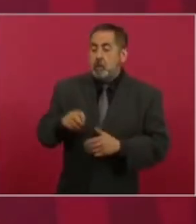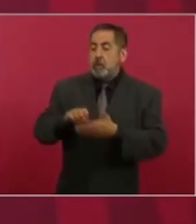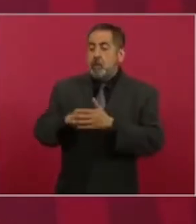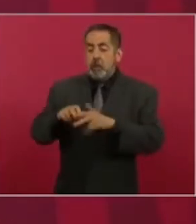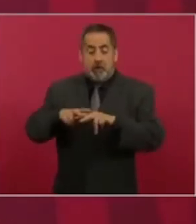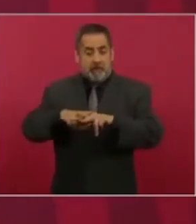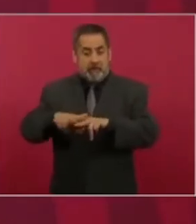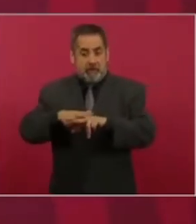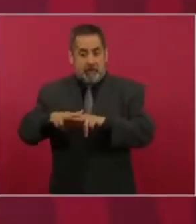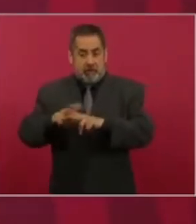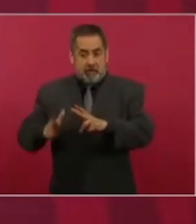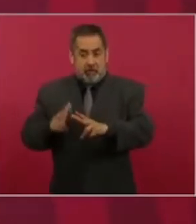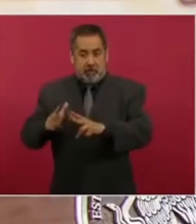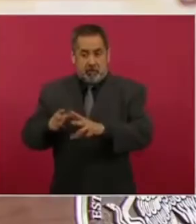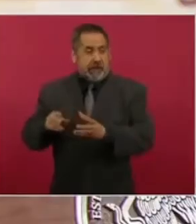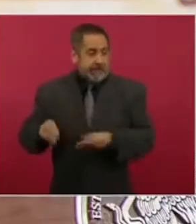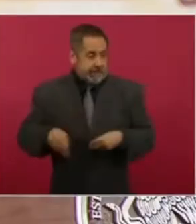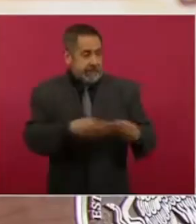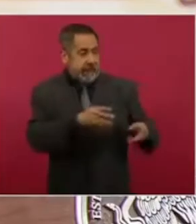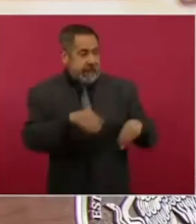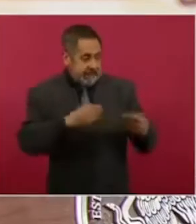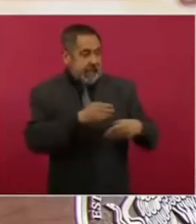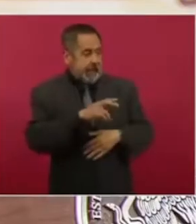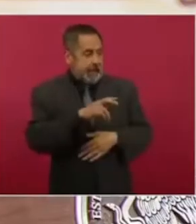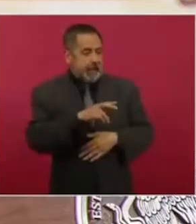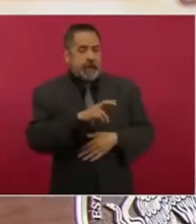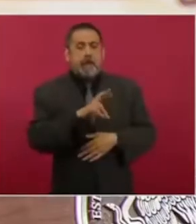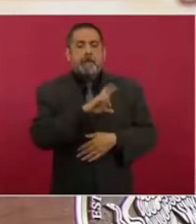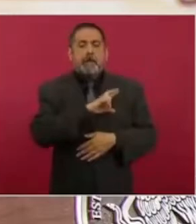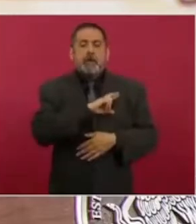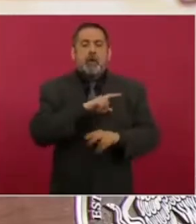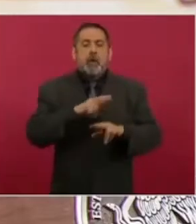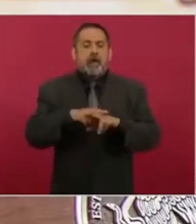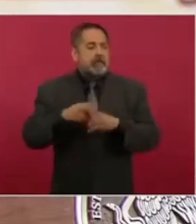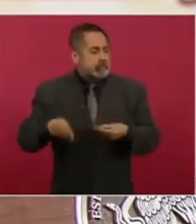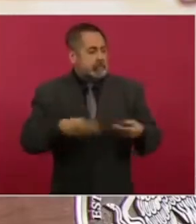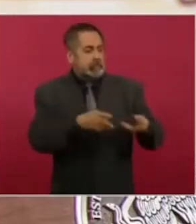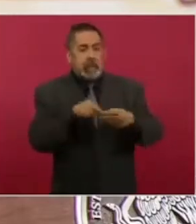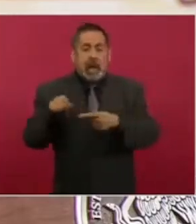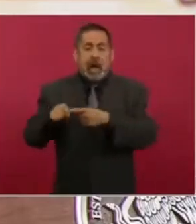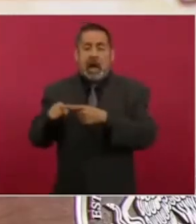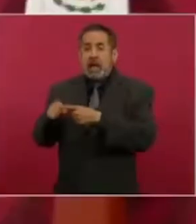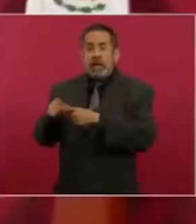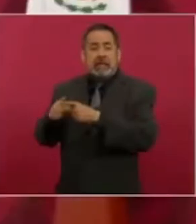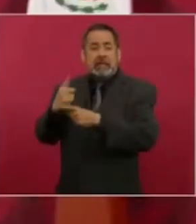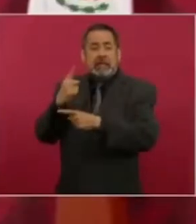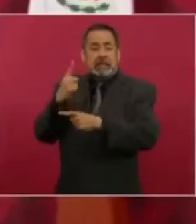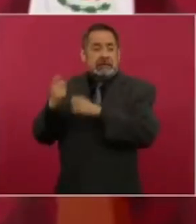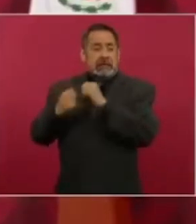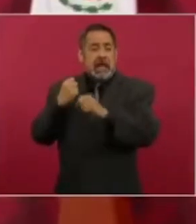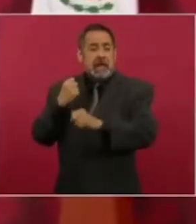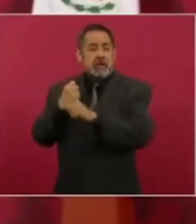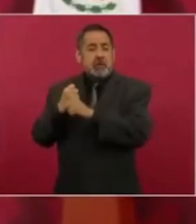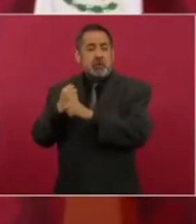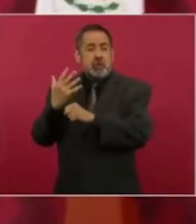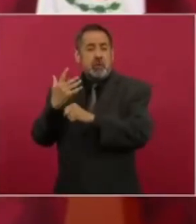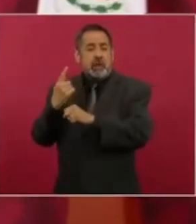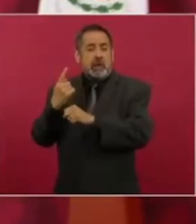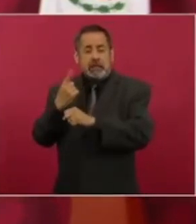ferrocarriles, que acaba con la historia de un siglo y medio de ferrocarriles nacionales,